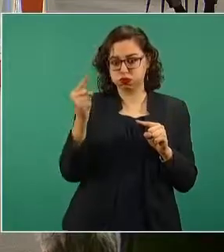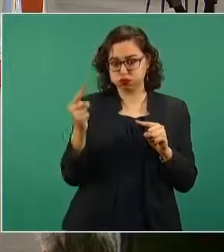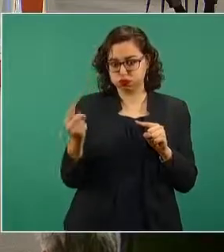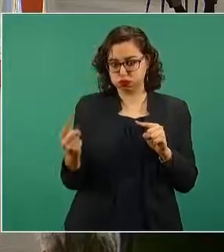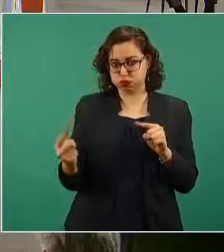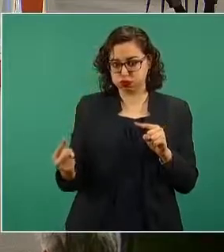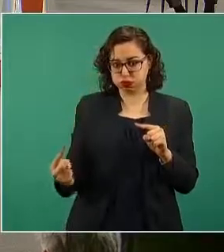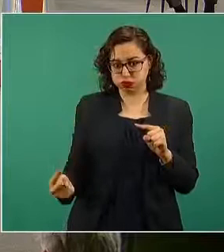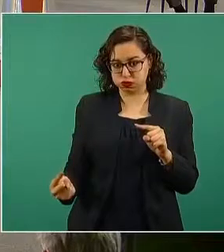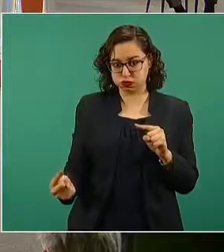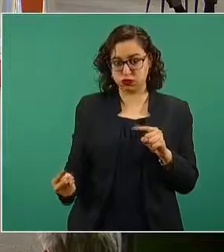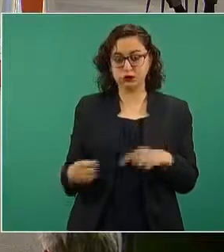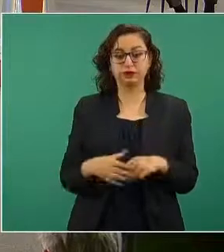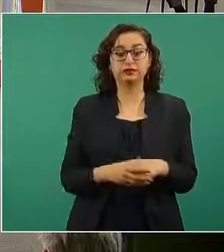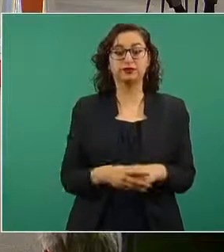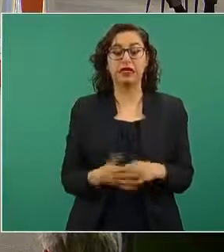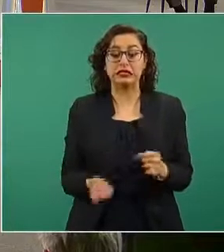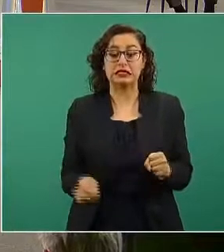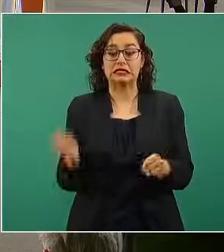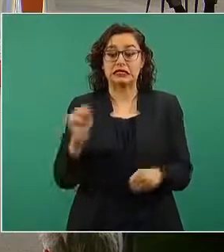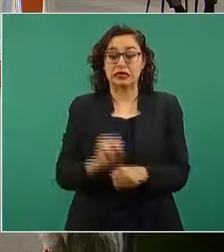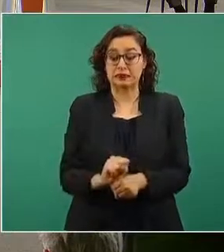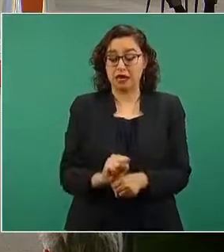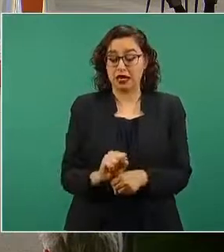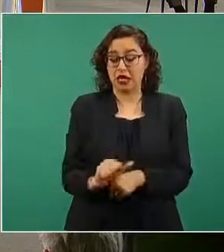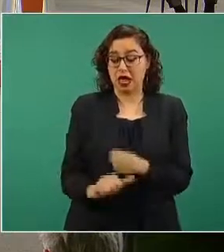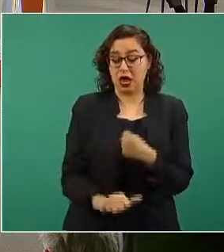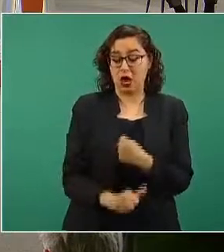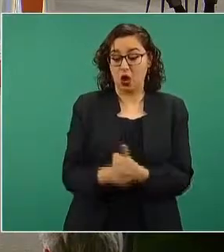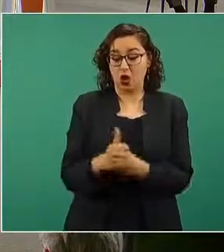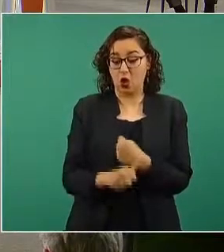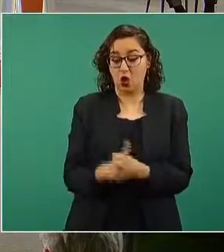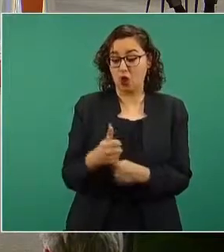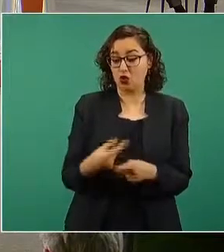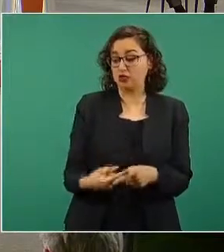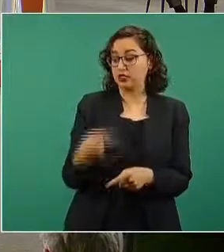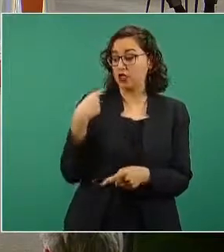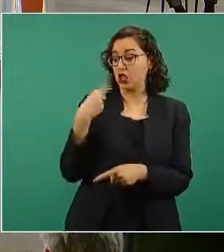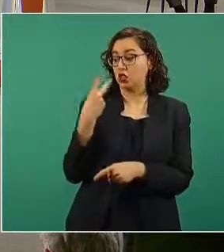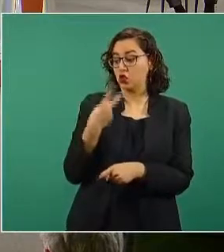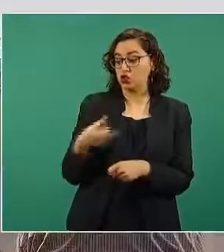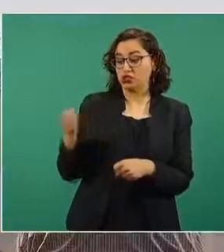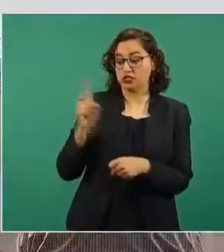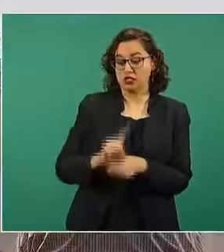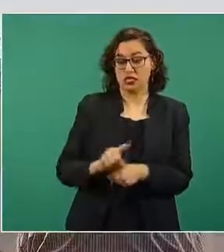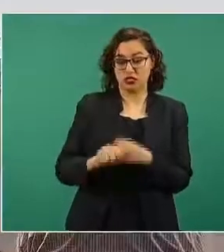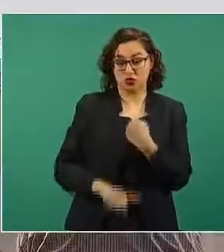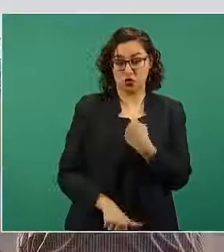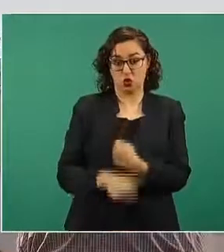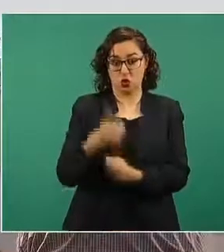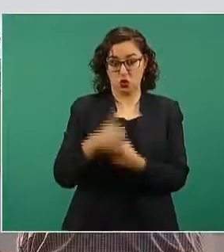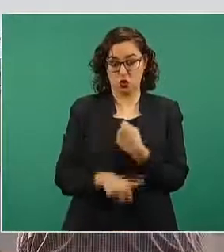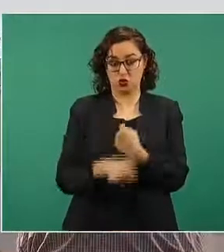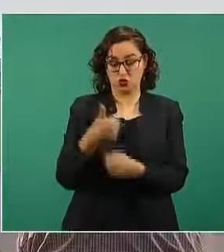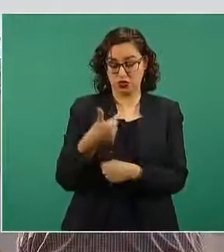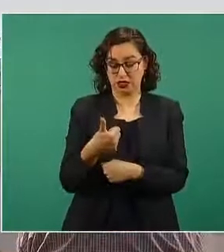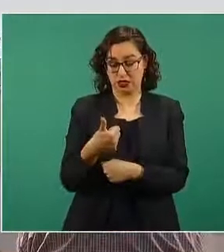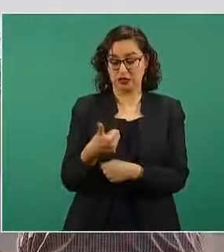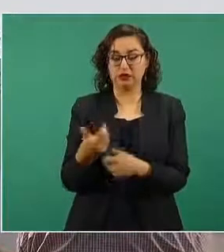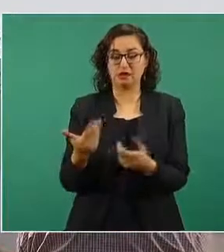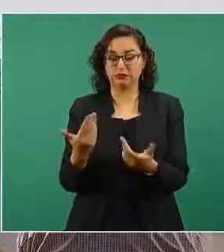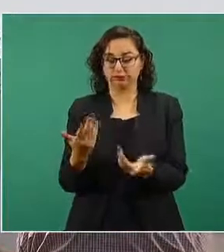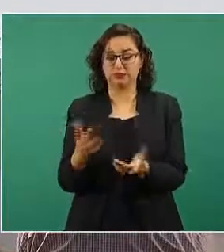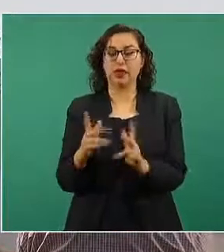semana 11, el domingo próximo pasado, hace 2 días, y en este corte de información hasta la semana